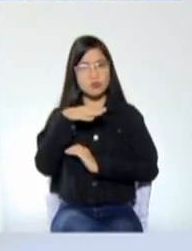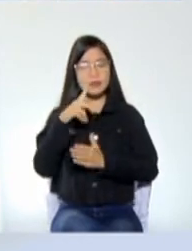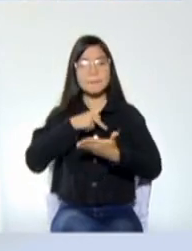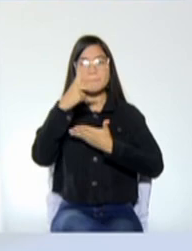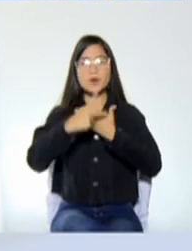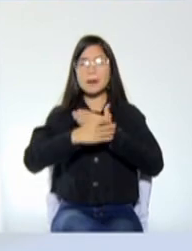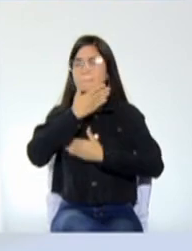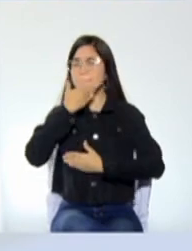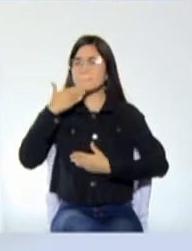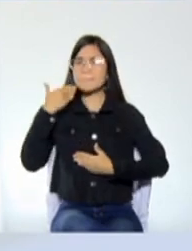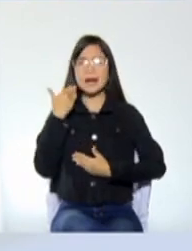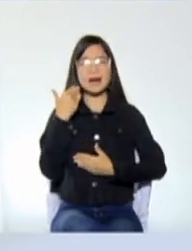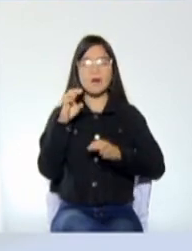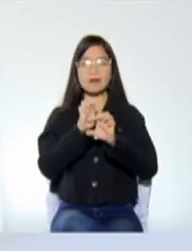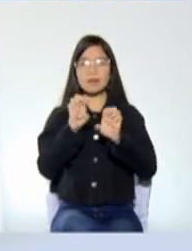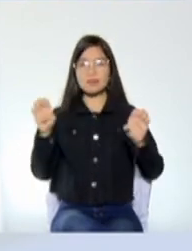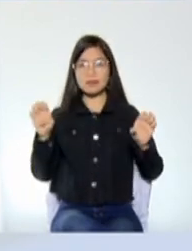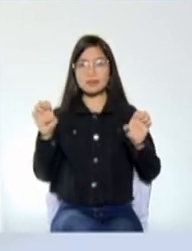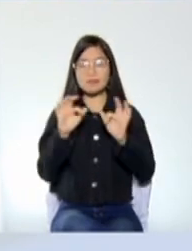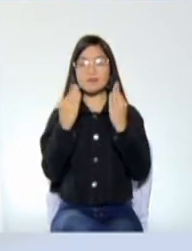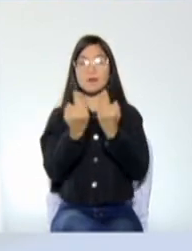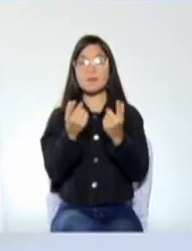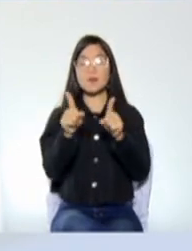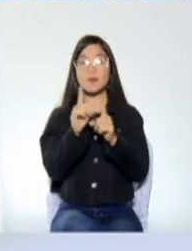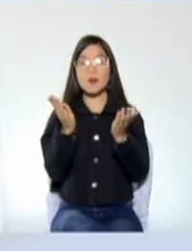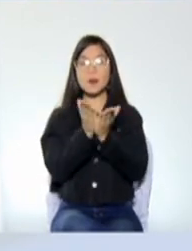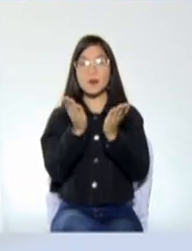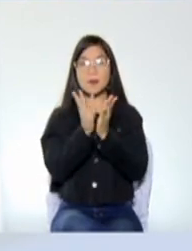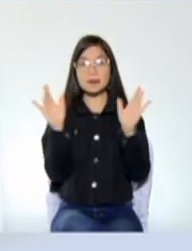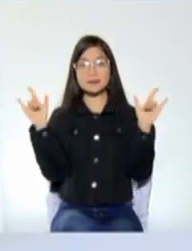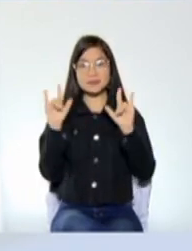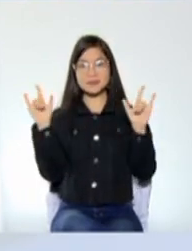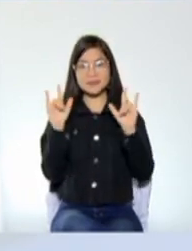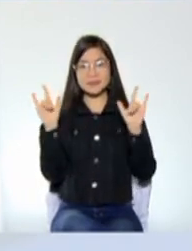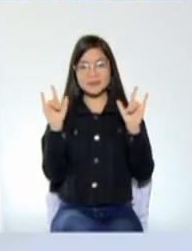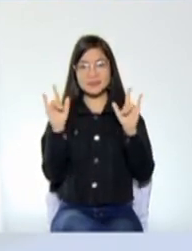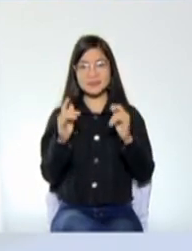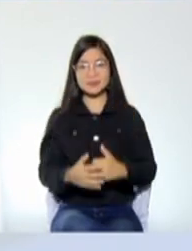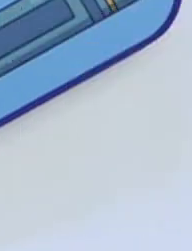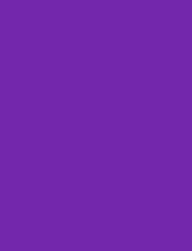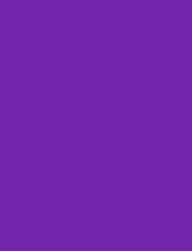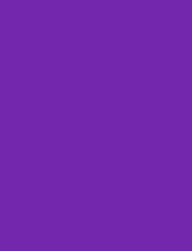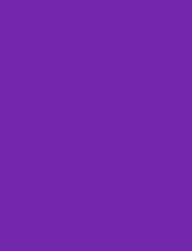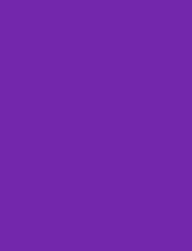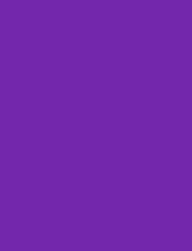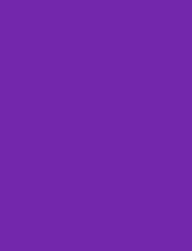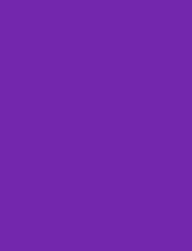su mejor programa educativo, Cada Familia, una Escuela. ¡Se les quiere, Venezuela!